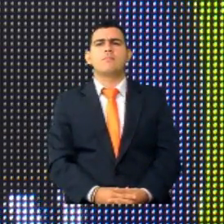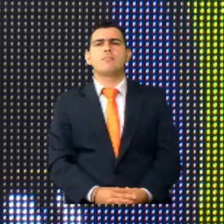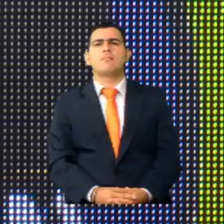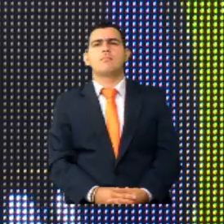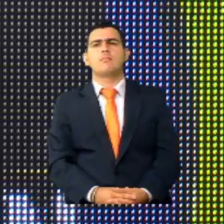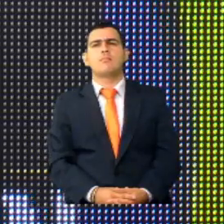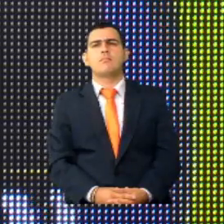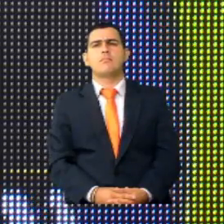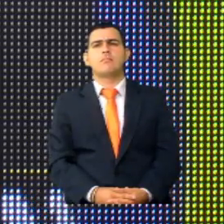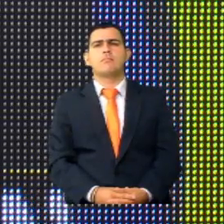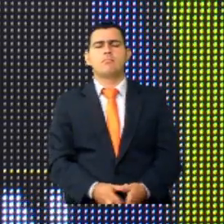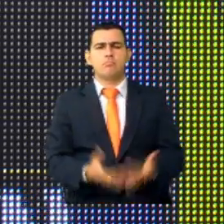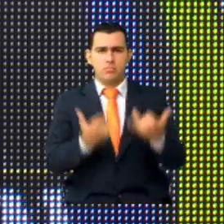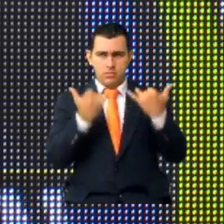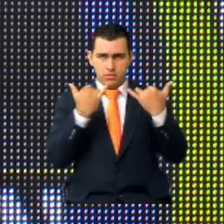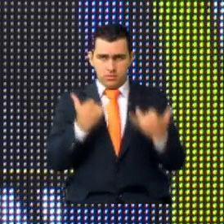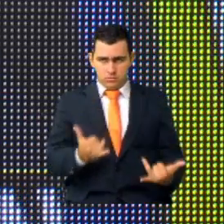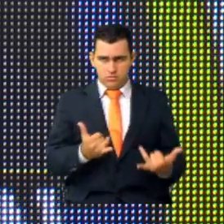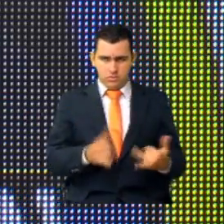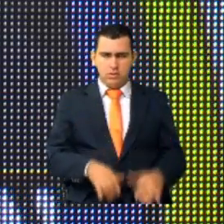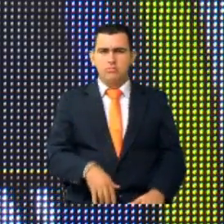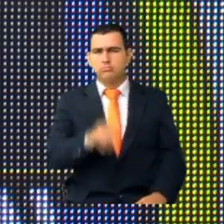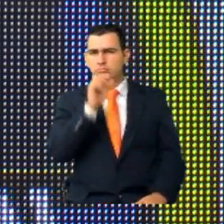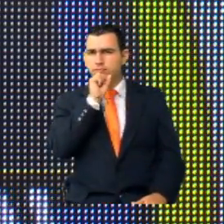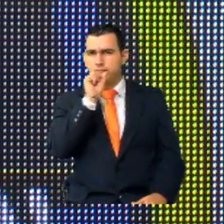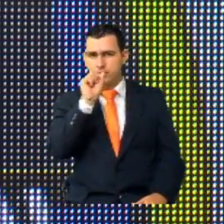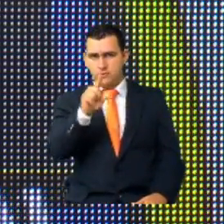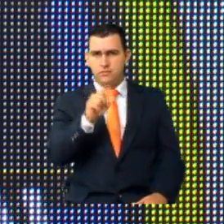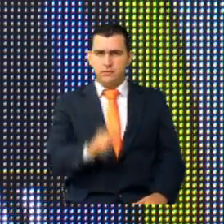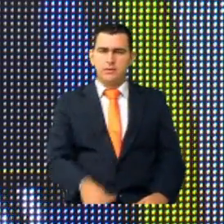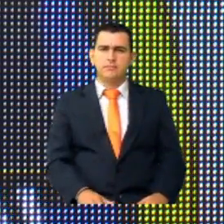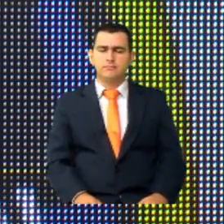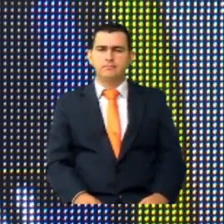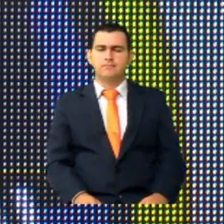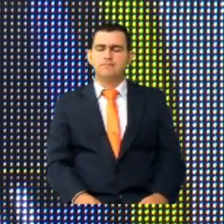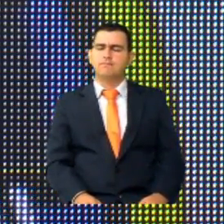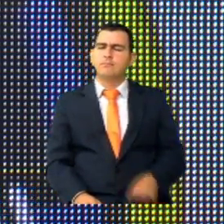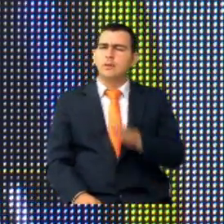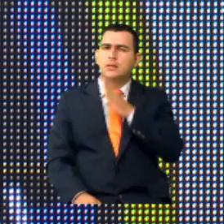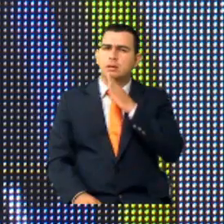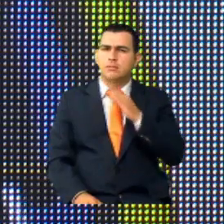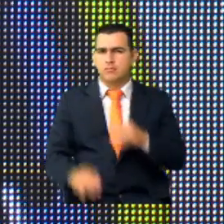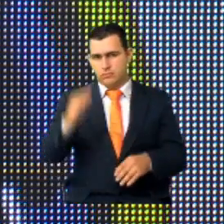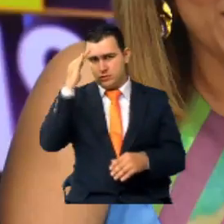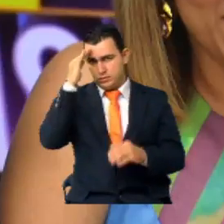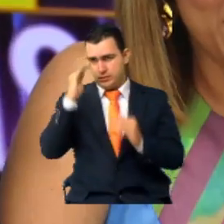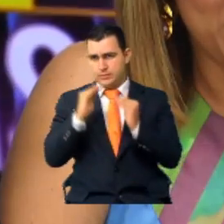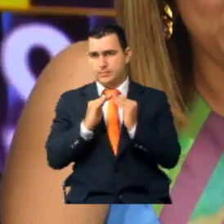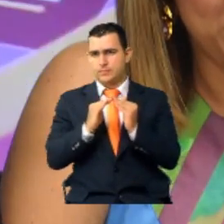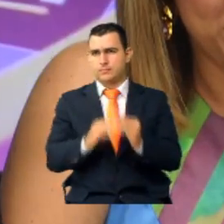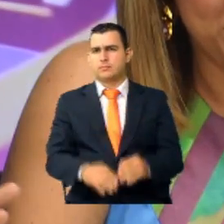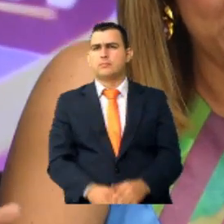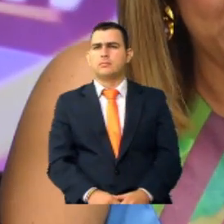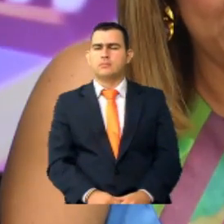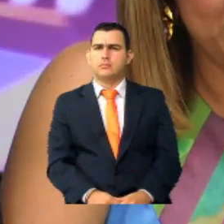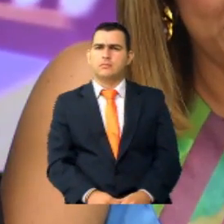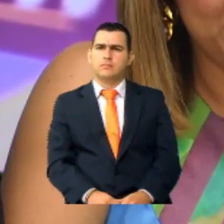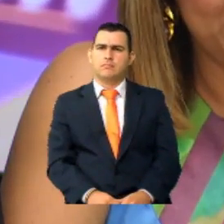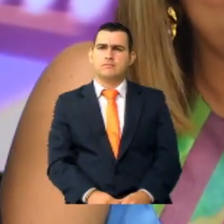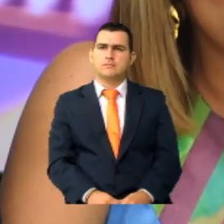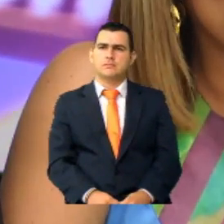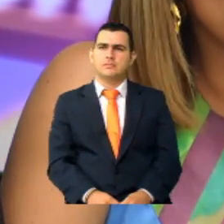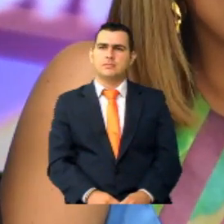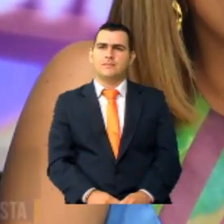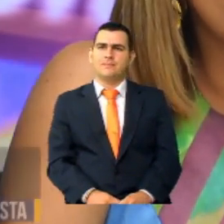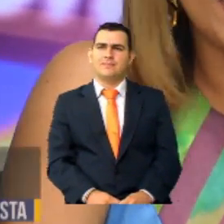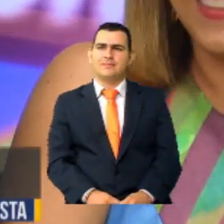ahora para la pregunta que formula el periodista Pedro Severich, el candidato Horacio Henao. Muy bien. La pregunta no estoy persiguiendo, ¿no?